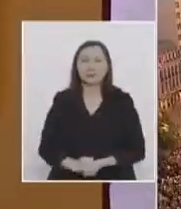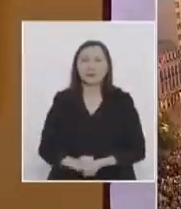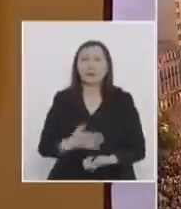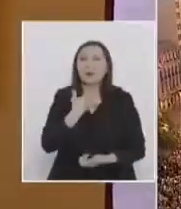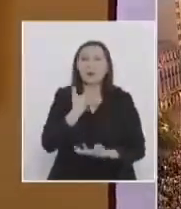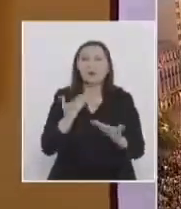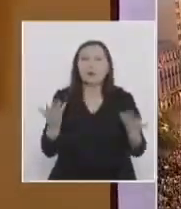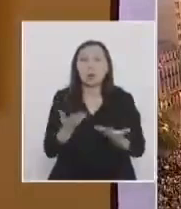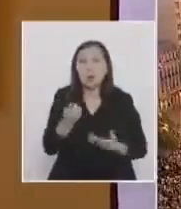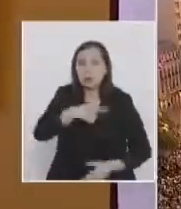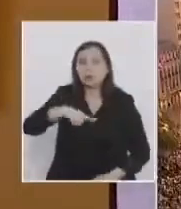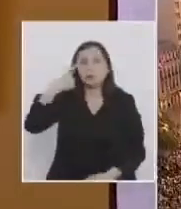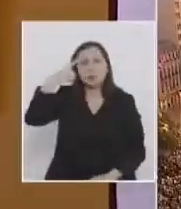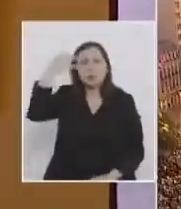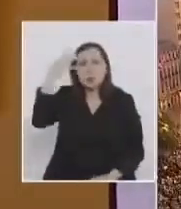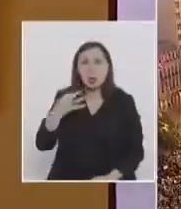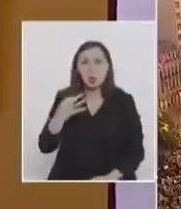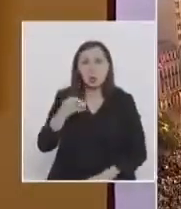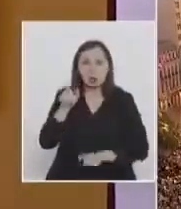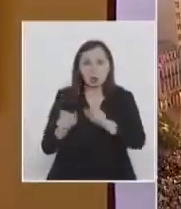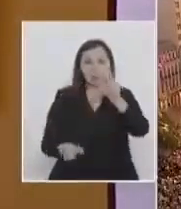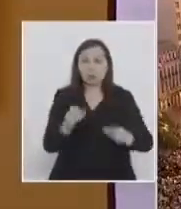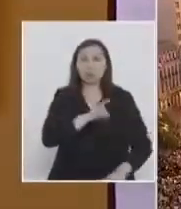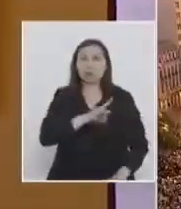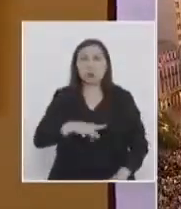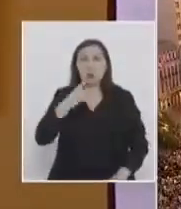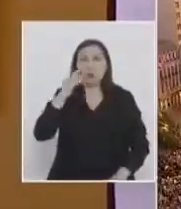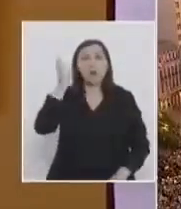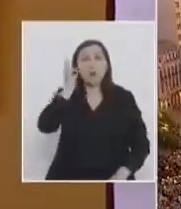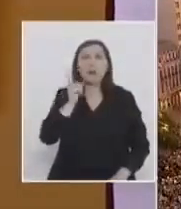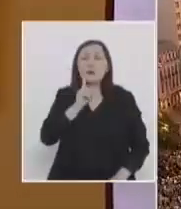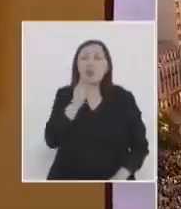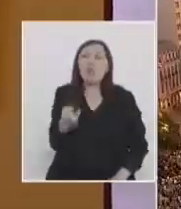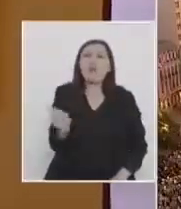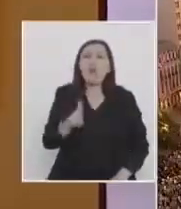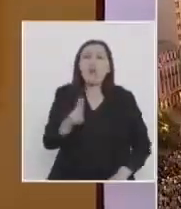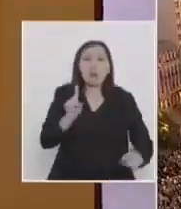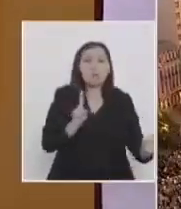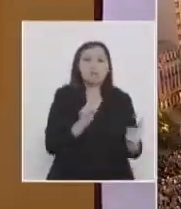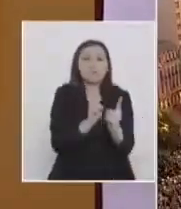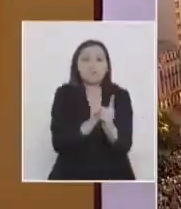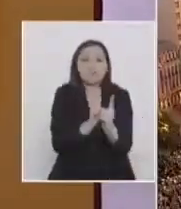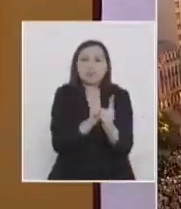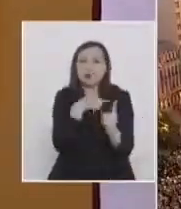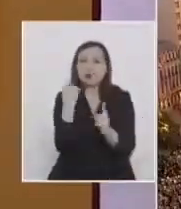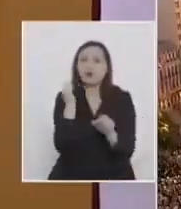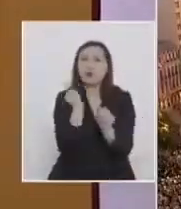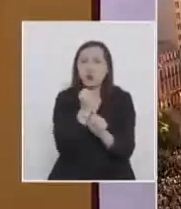Porque tenemos la convicción de que como chilenos y chilenas tenemos que volver a encontrarnos y